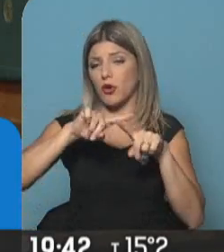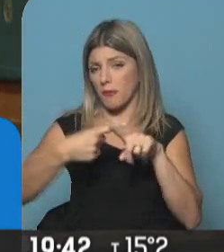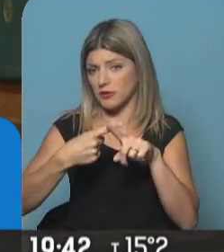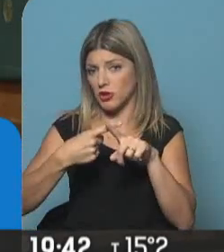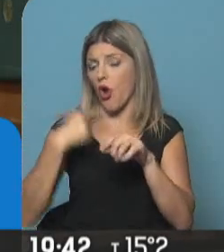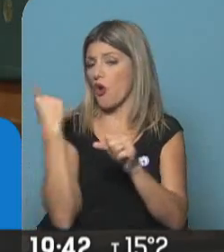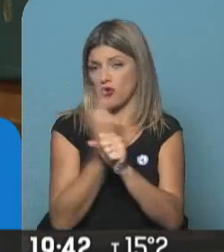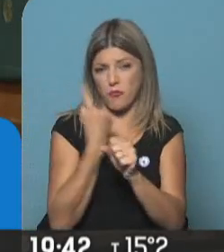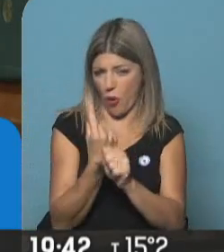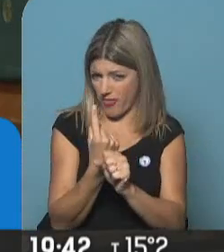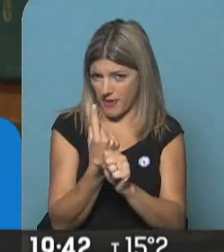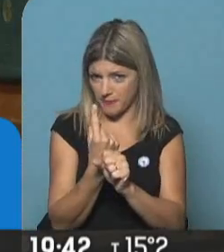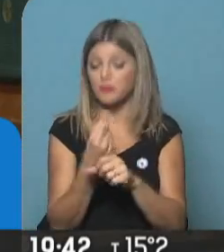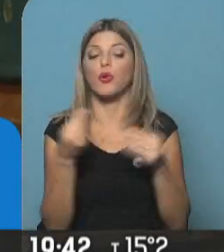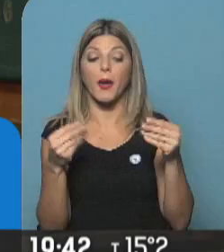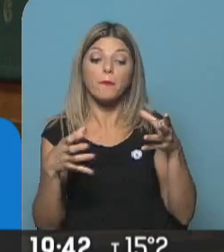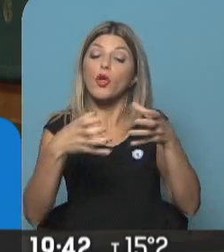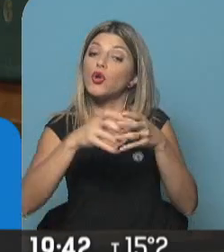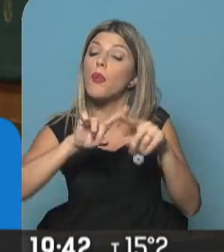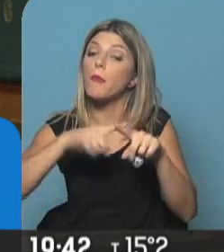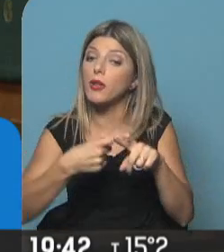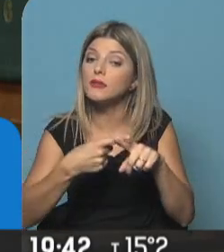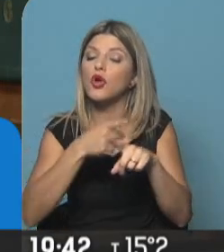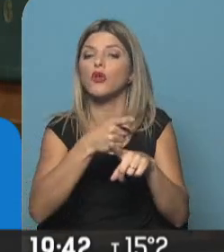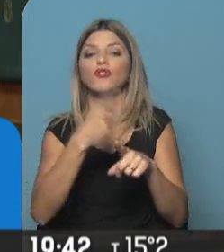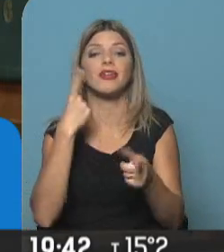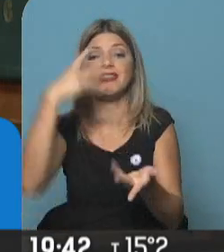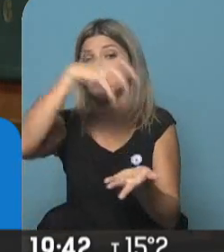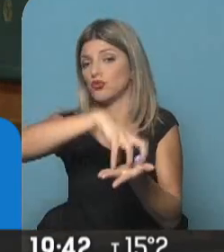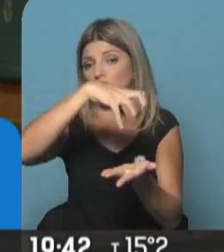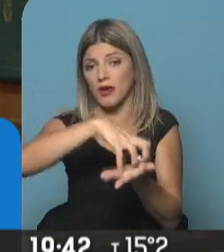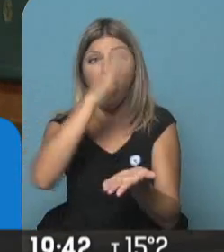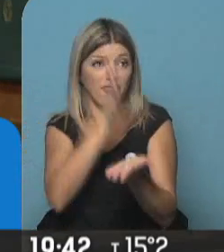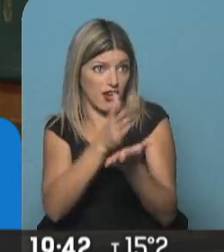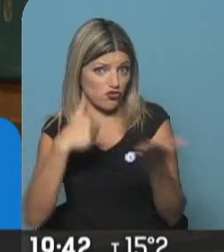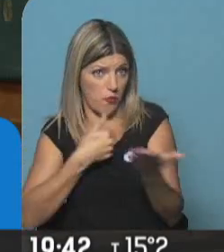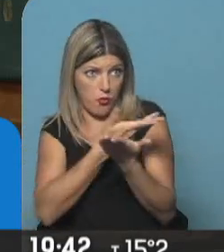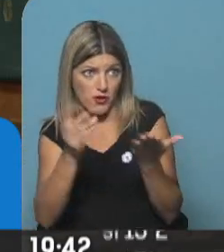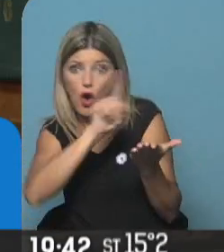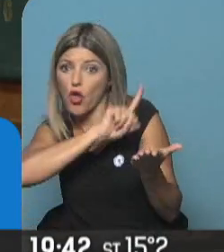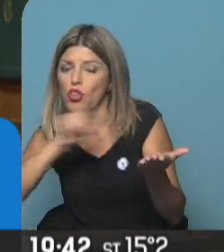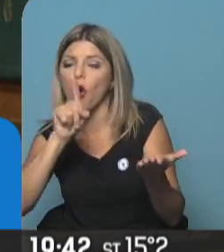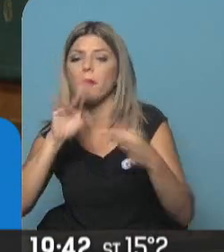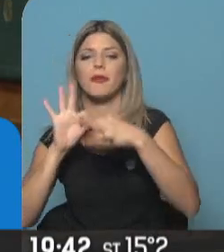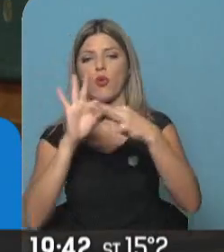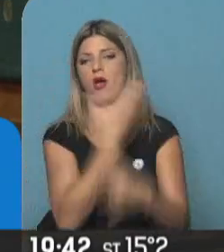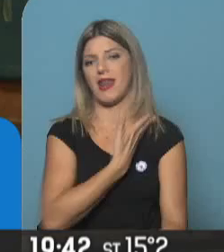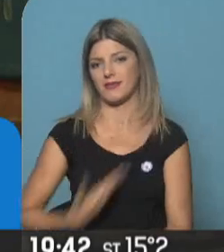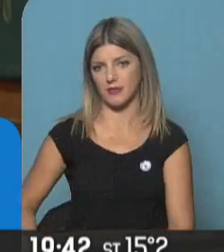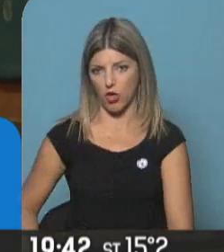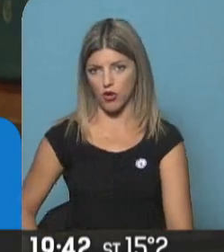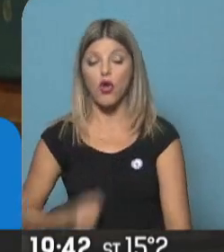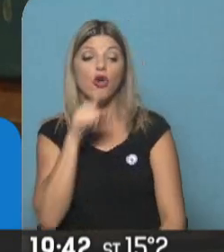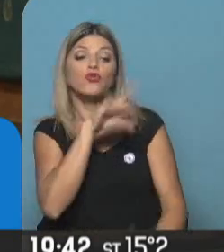reserva. Los partidos políticos son entidades de derecho público no estatal, que tienen su vida interna, y